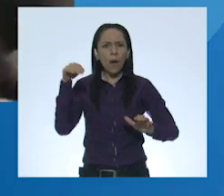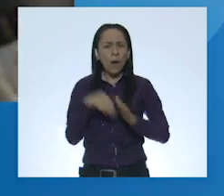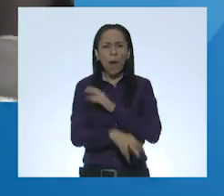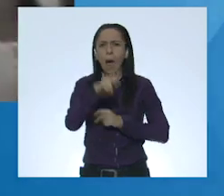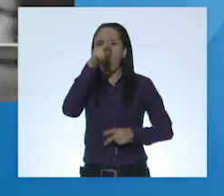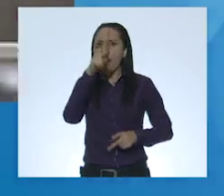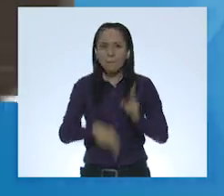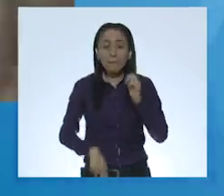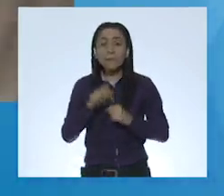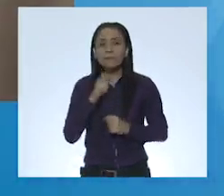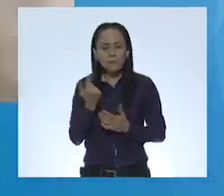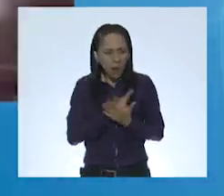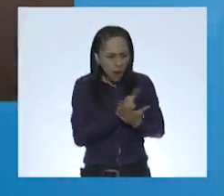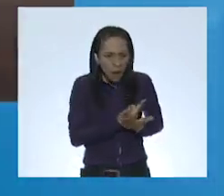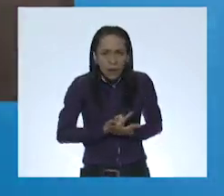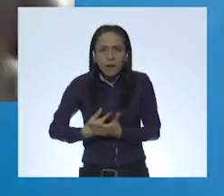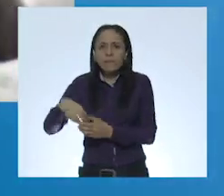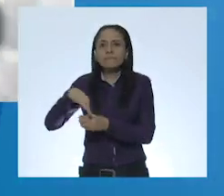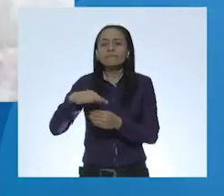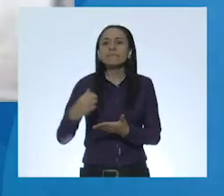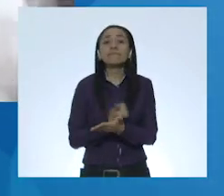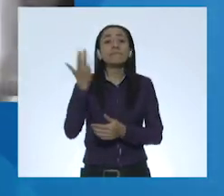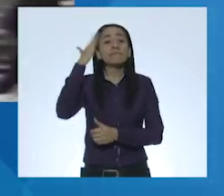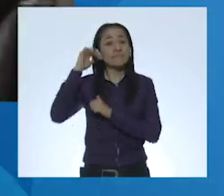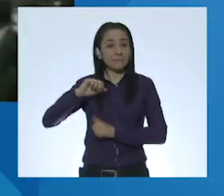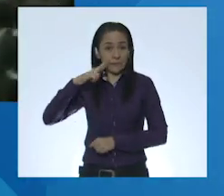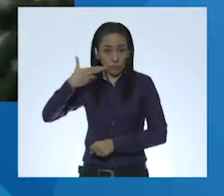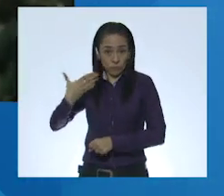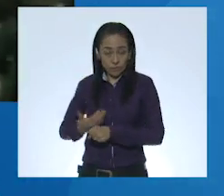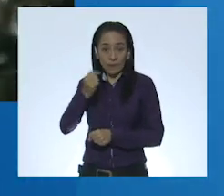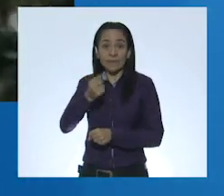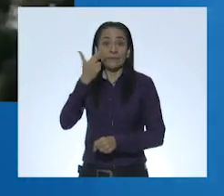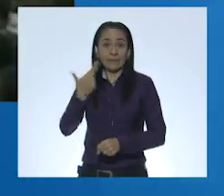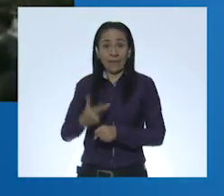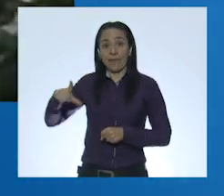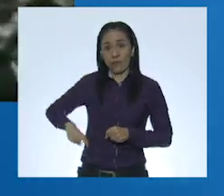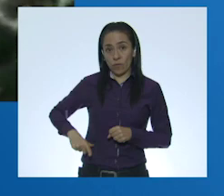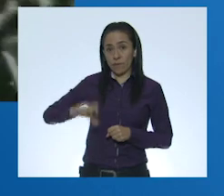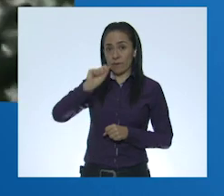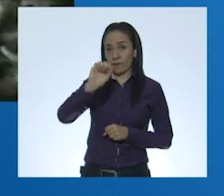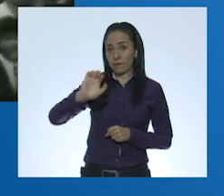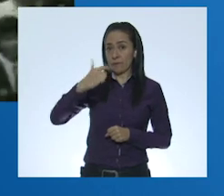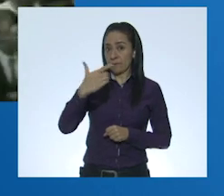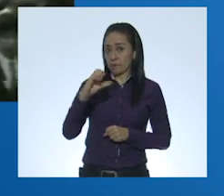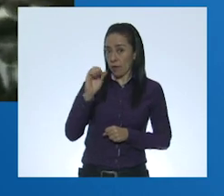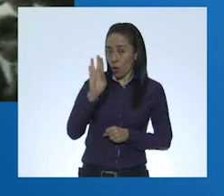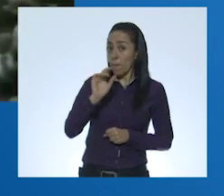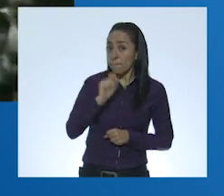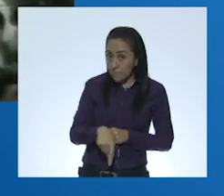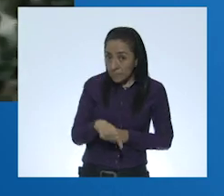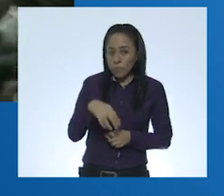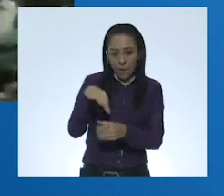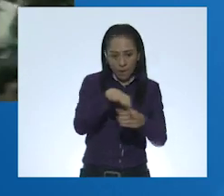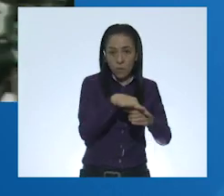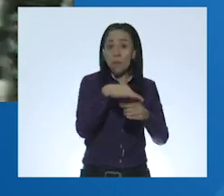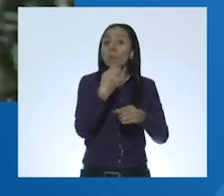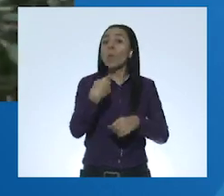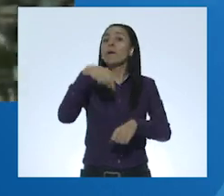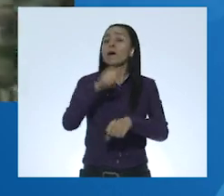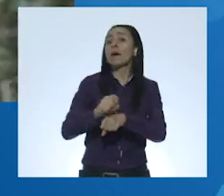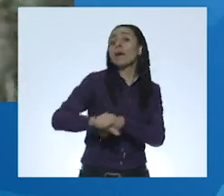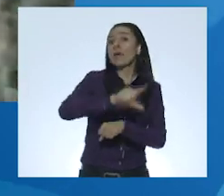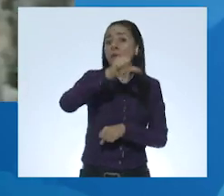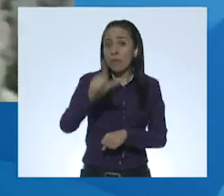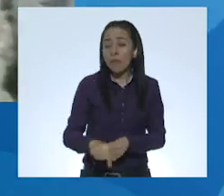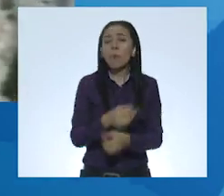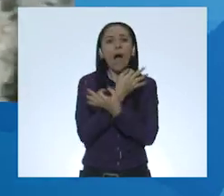elecciones se encontraba en manos de la Secretaría de Gobernación, y casi una semana después de las elecciones se anunció que el